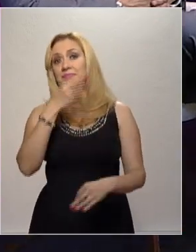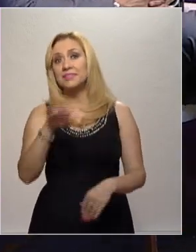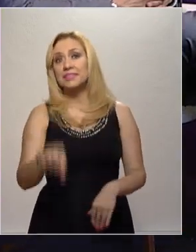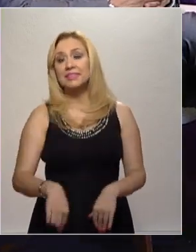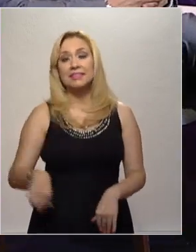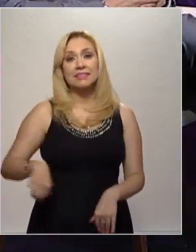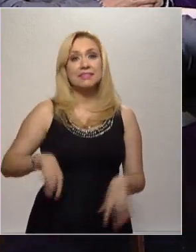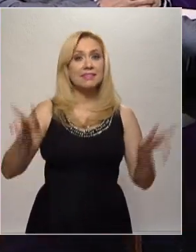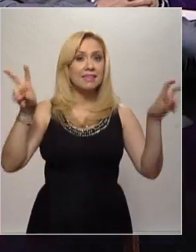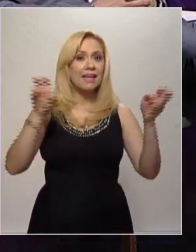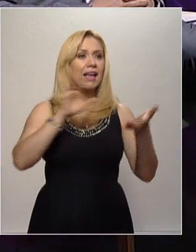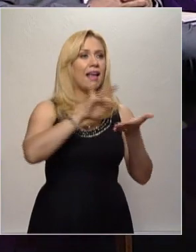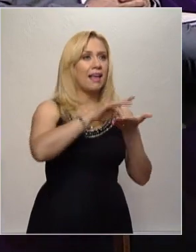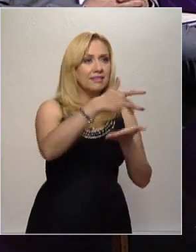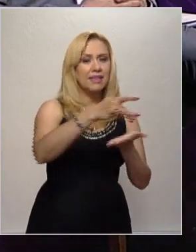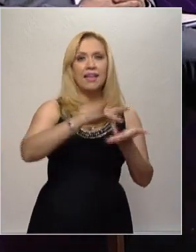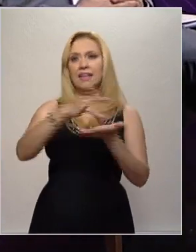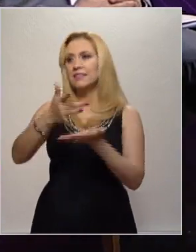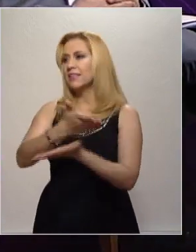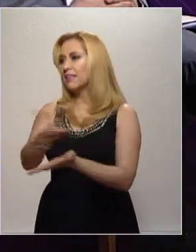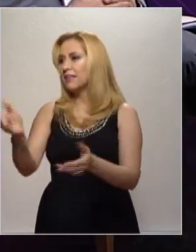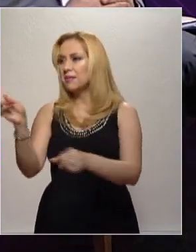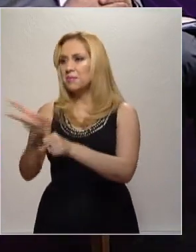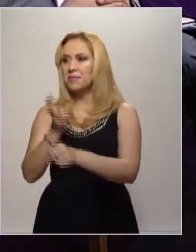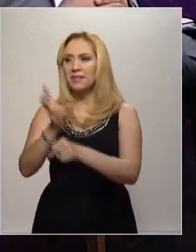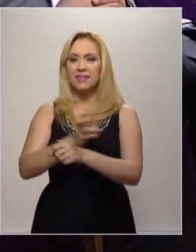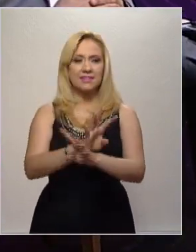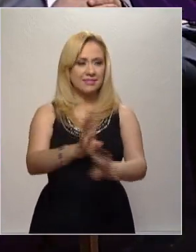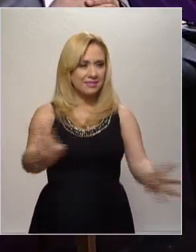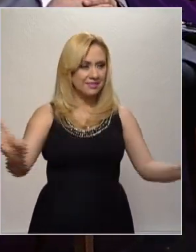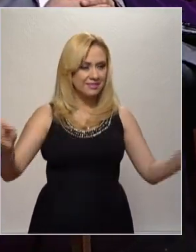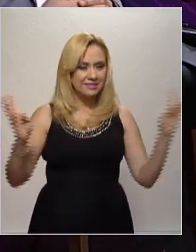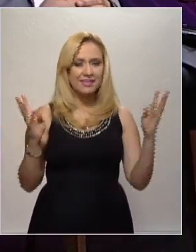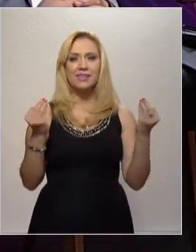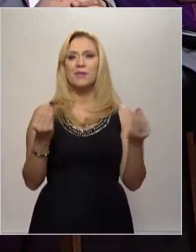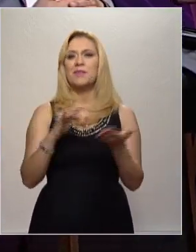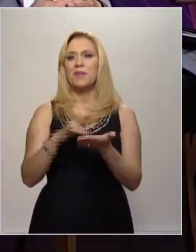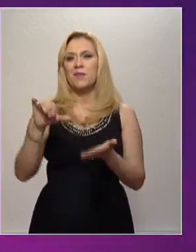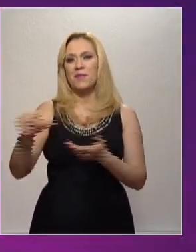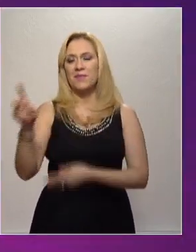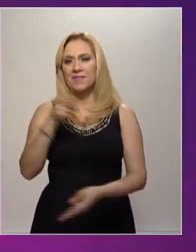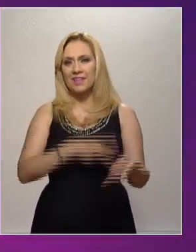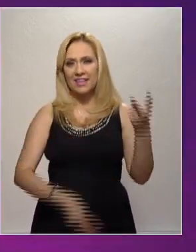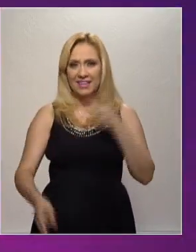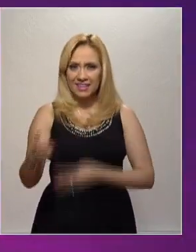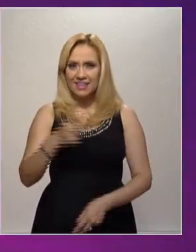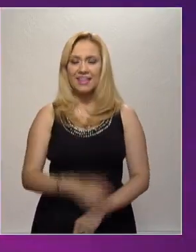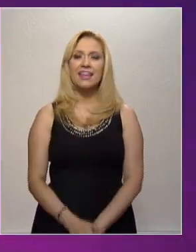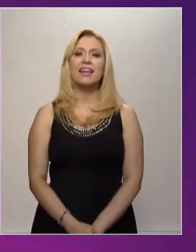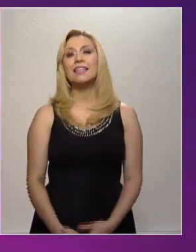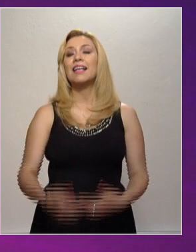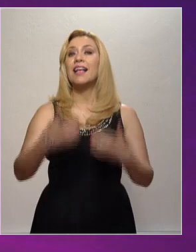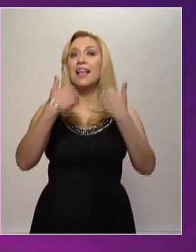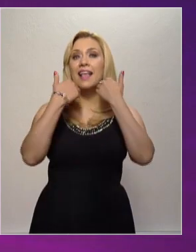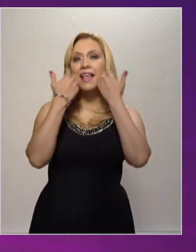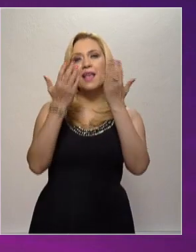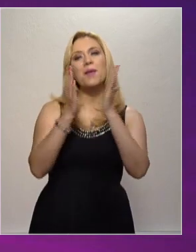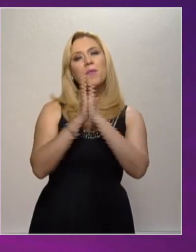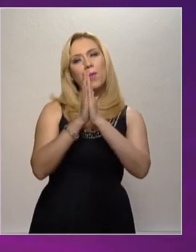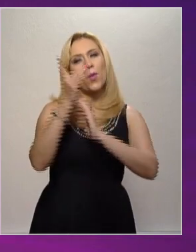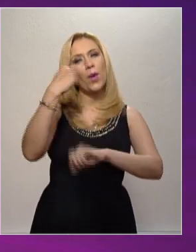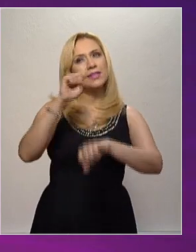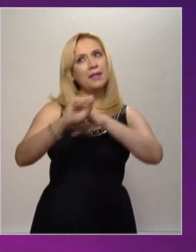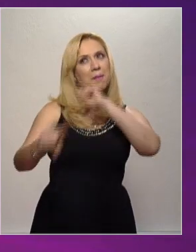Les agradezco Roberto, Marcia, Joy y Samir. Muchas gracias por estar aquí a todos y a todas. Los invito a que nos acompañen la